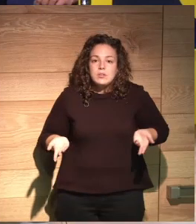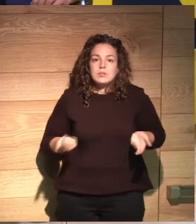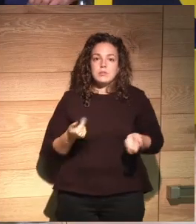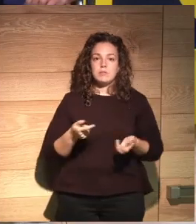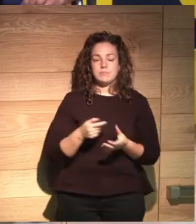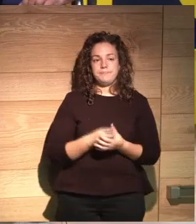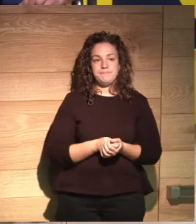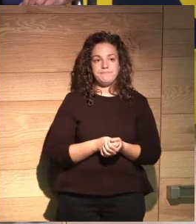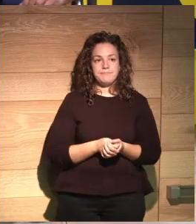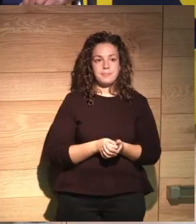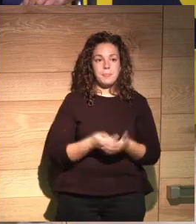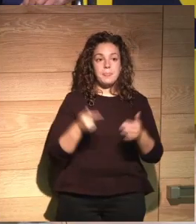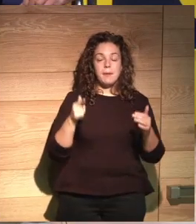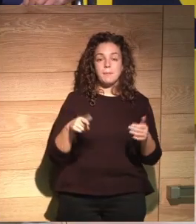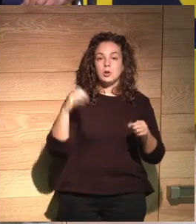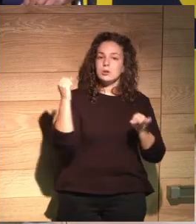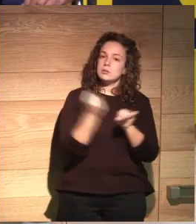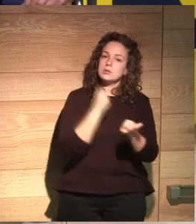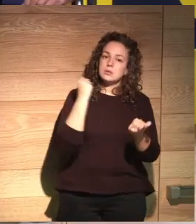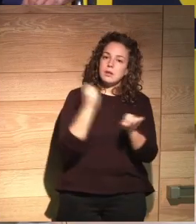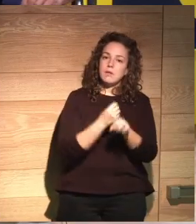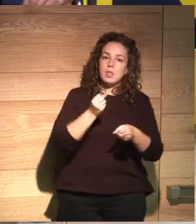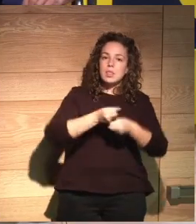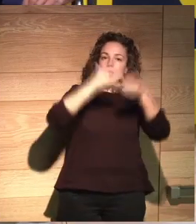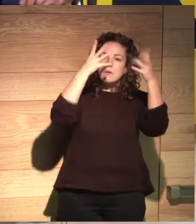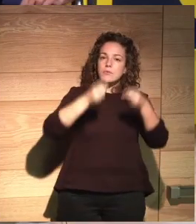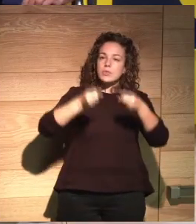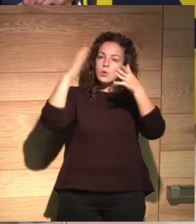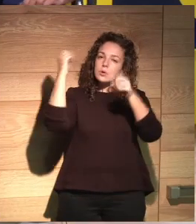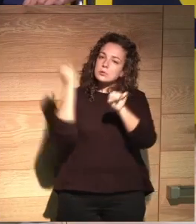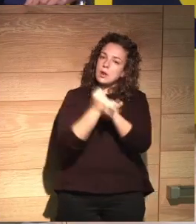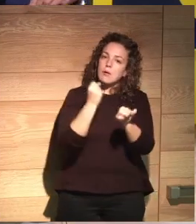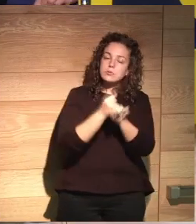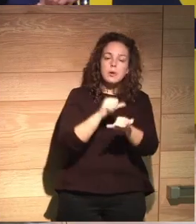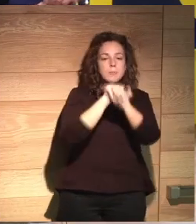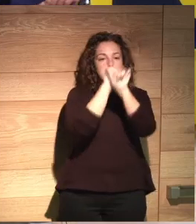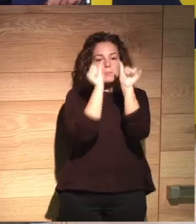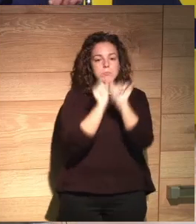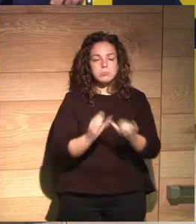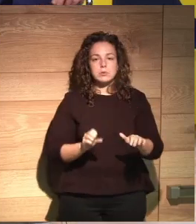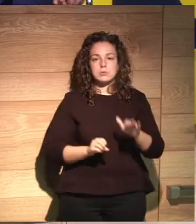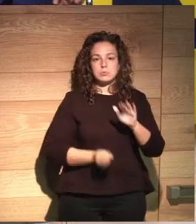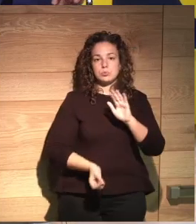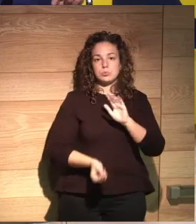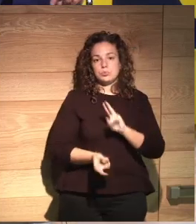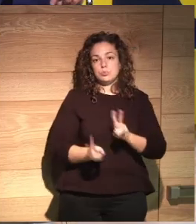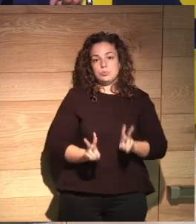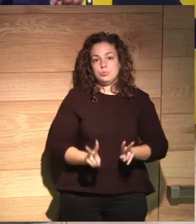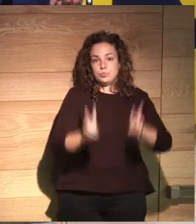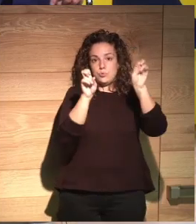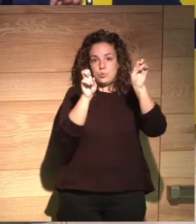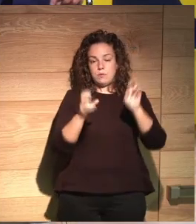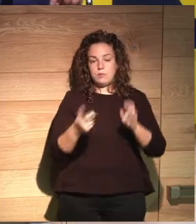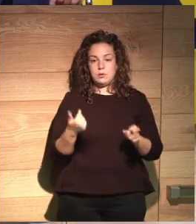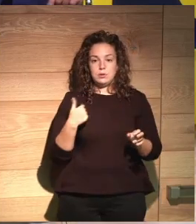pero están trabajando eso se dice es una nueva modalidad y nosotros no estamos listos